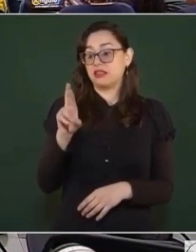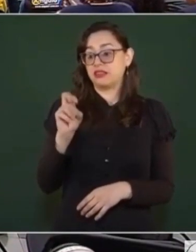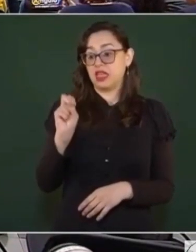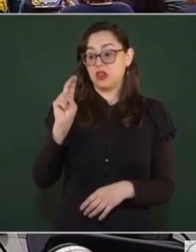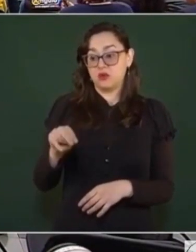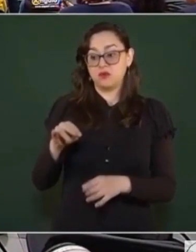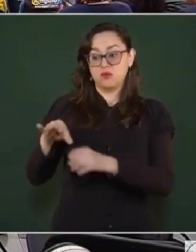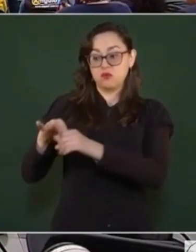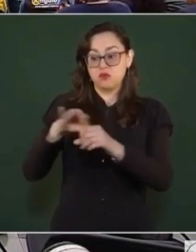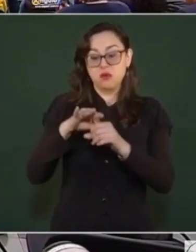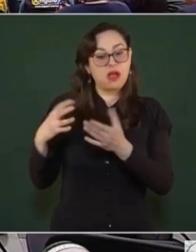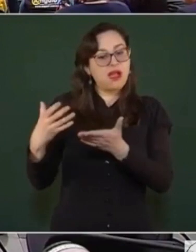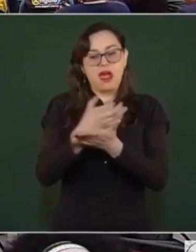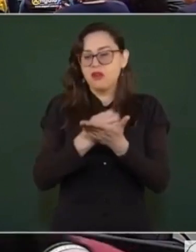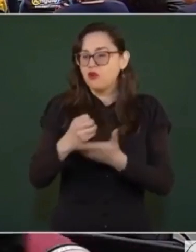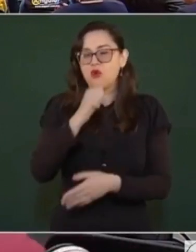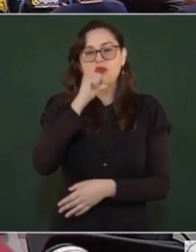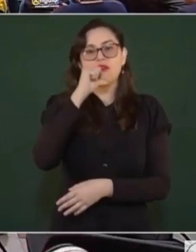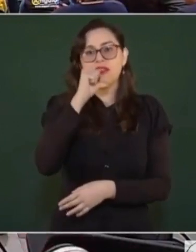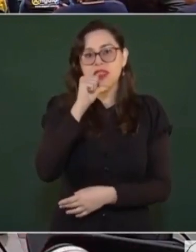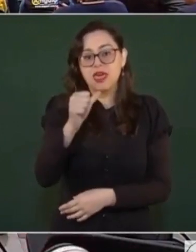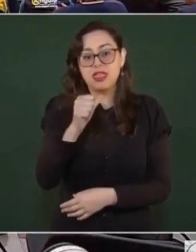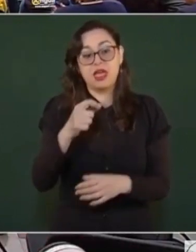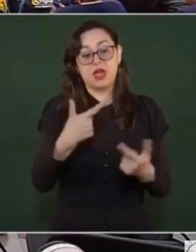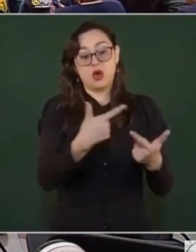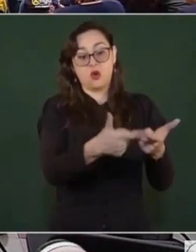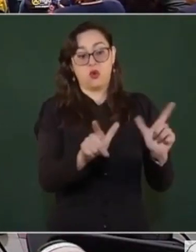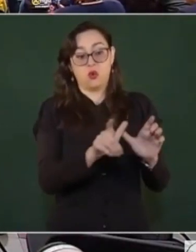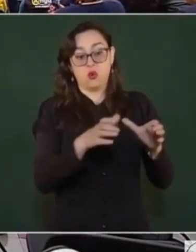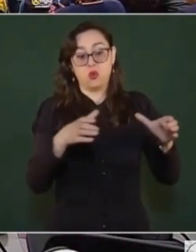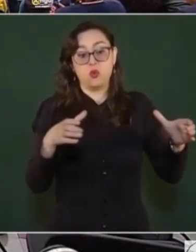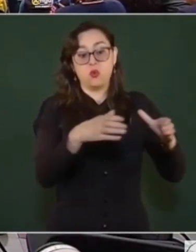los oligarcas de México.